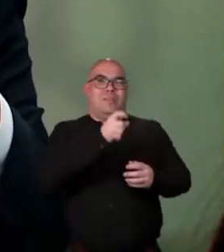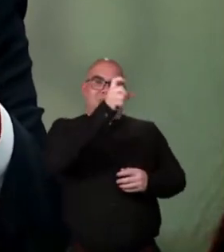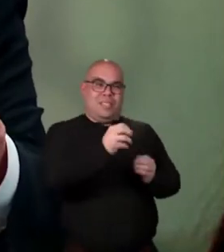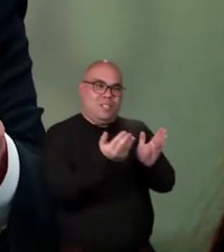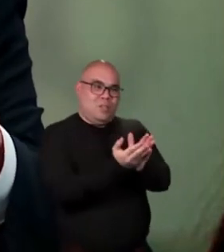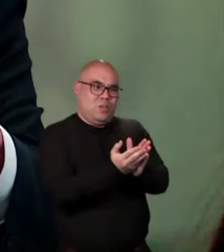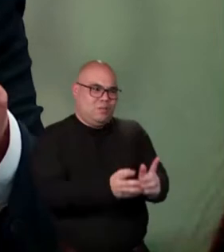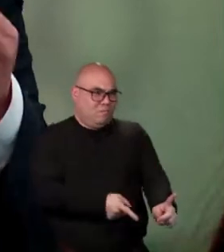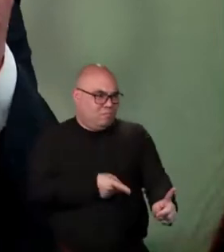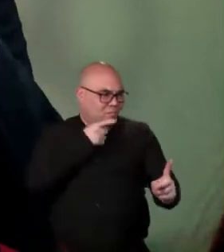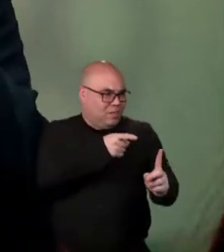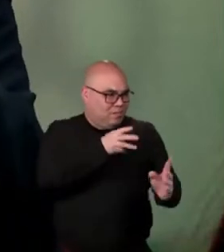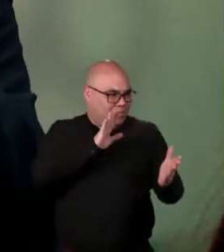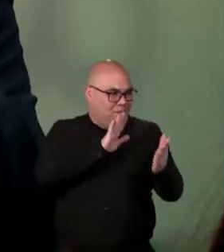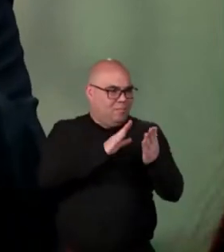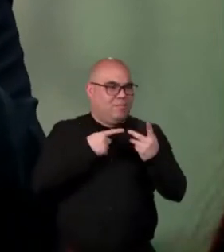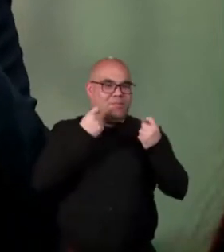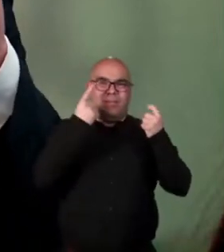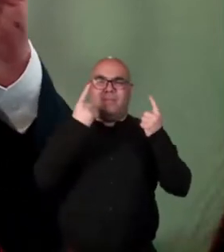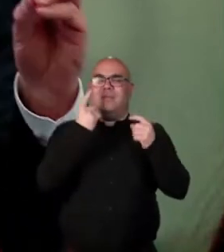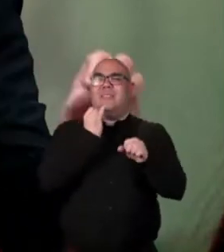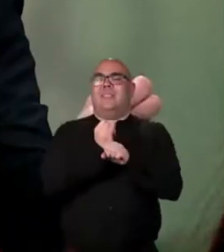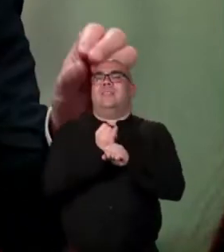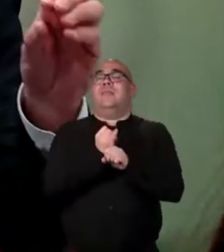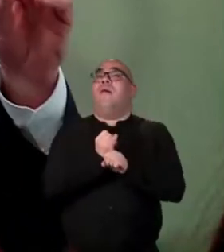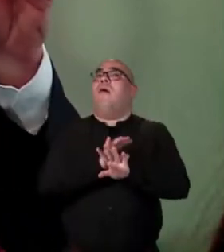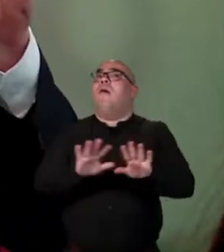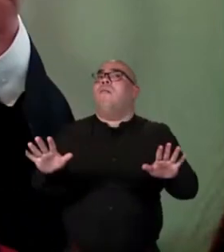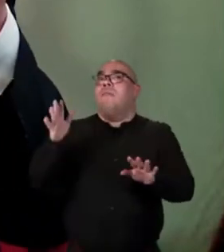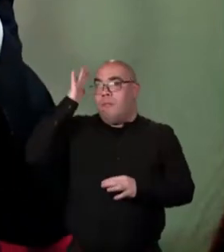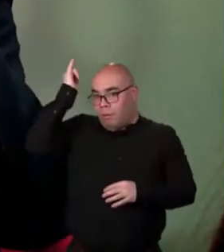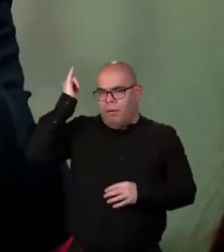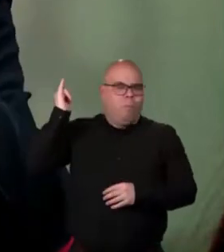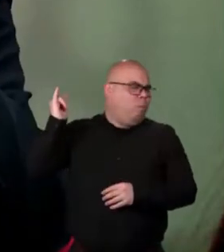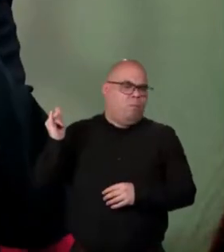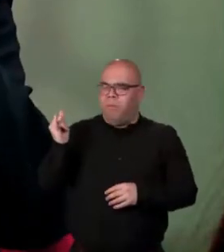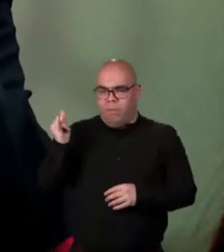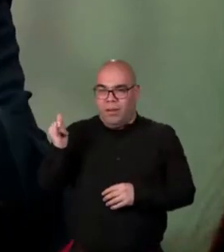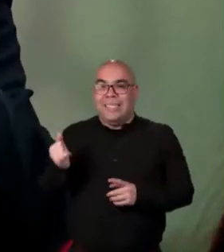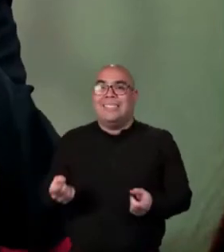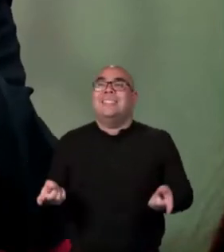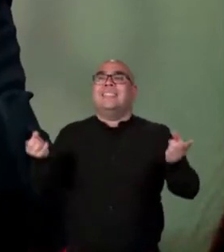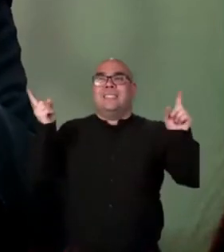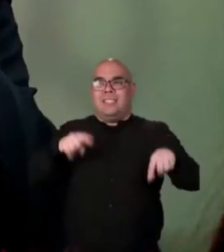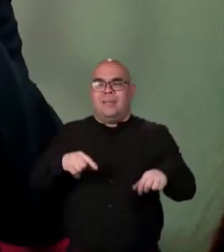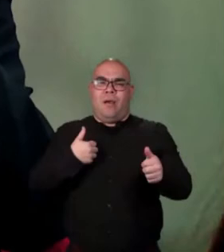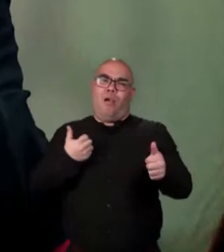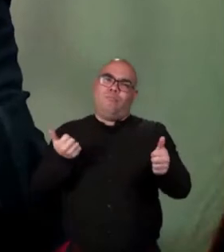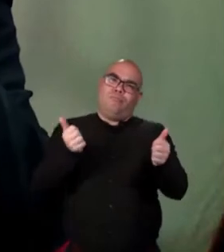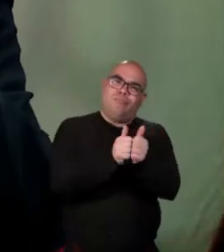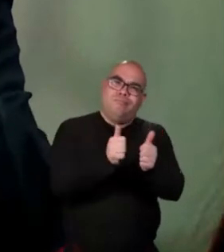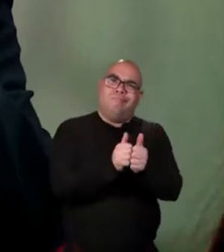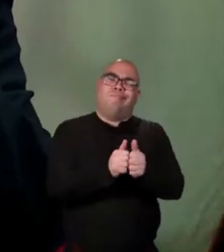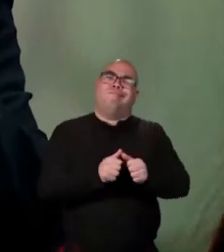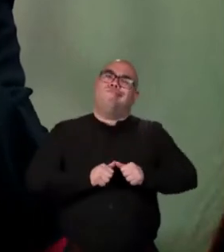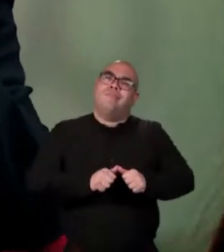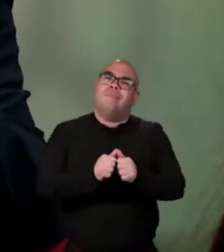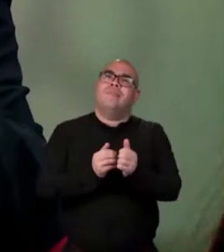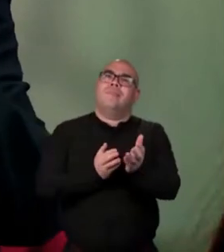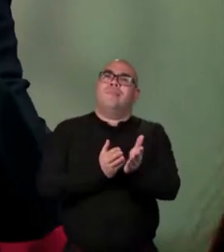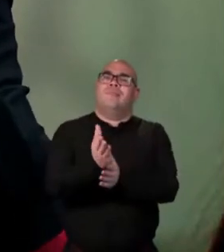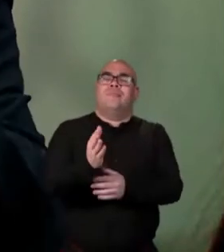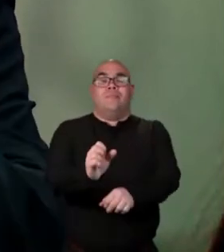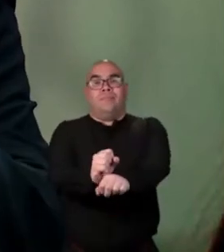de la institución y que no sólo fuera un componente académico sino que fuera un componente acompañamiento permanente en toda la parte motiva